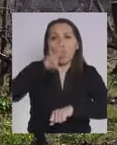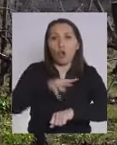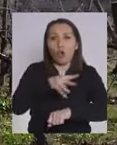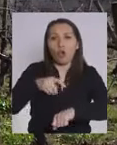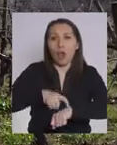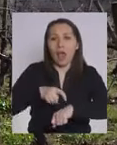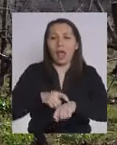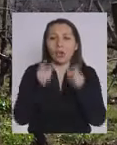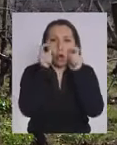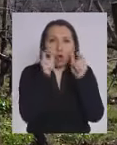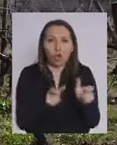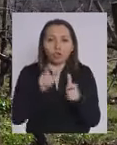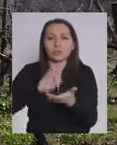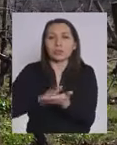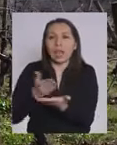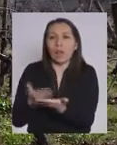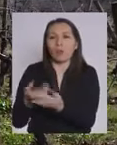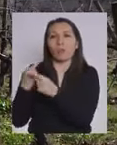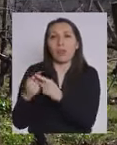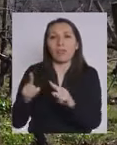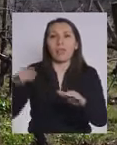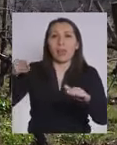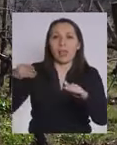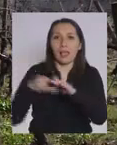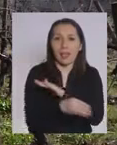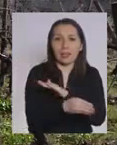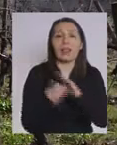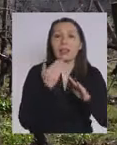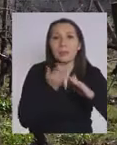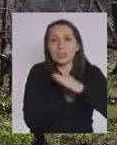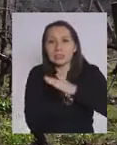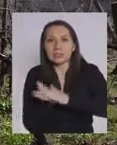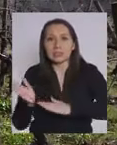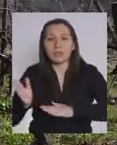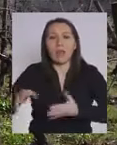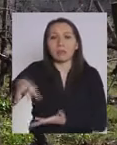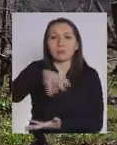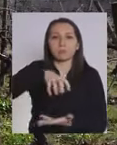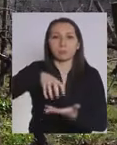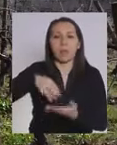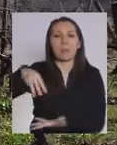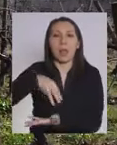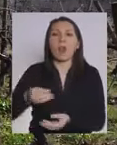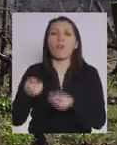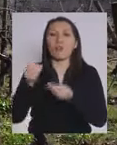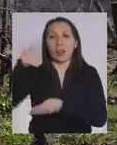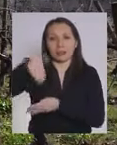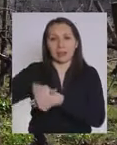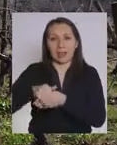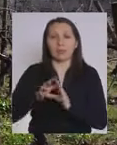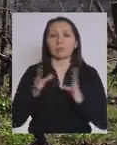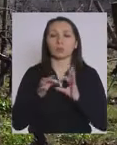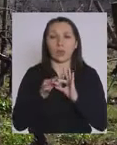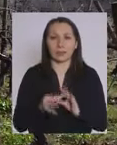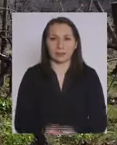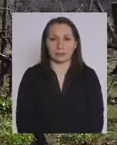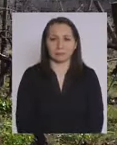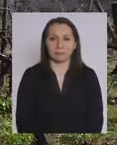estos controles sanitarios en los diferentes ingresos y salidas de la región del maule ministro van a estar de muchas gracias muy